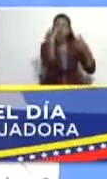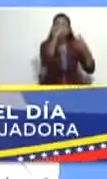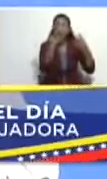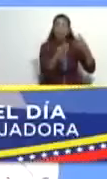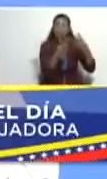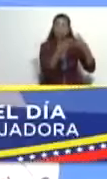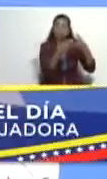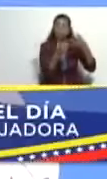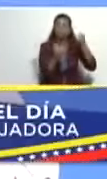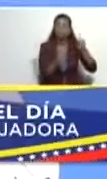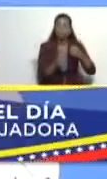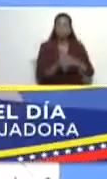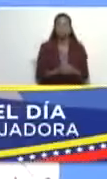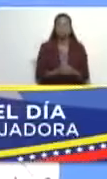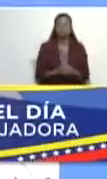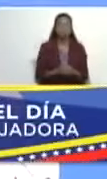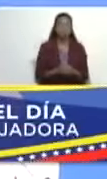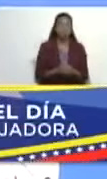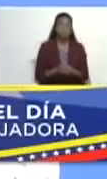S.